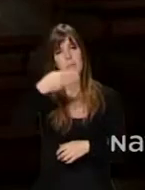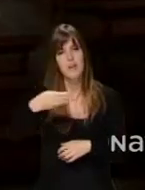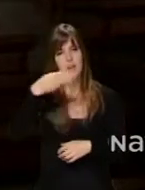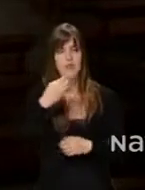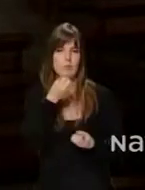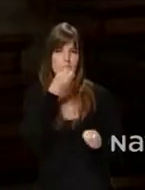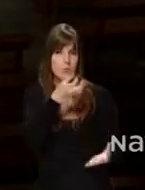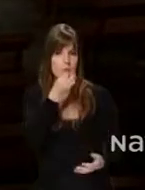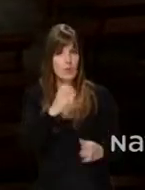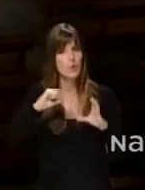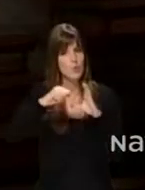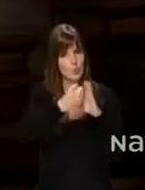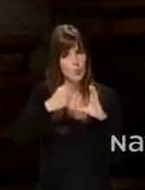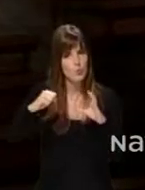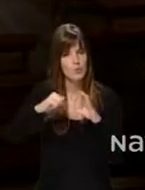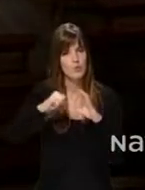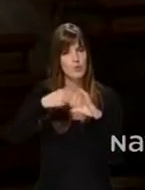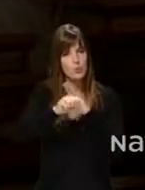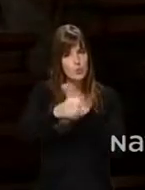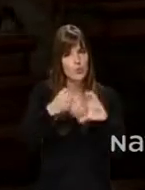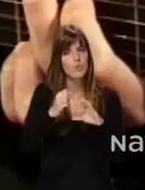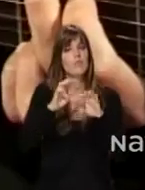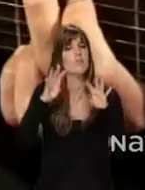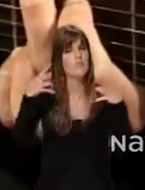en YouTube, así que...